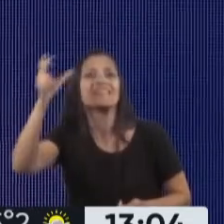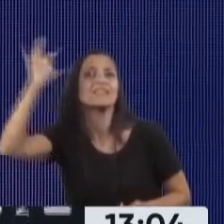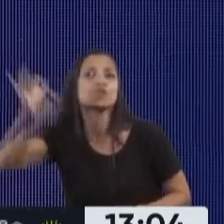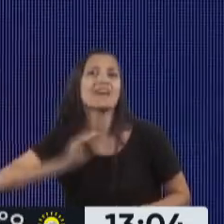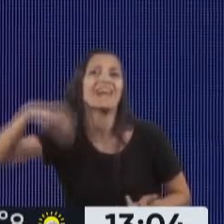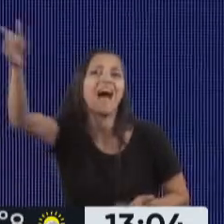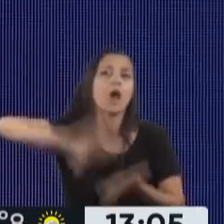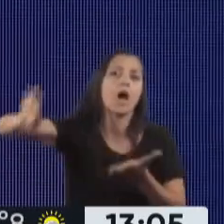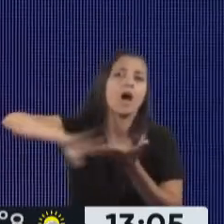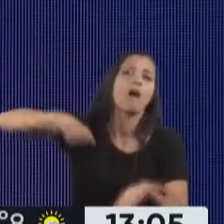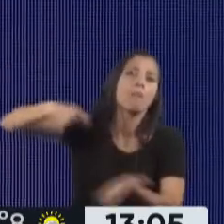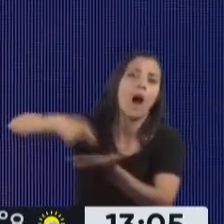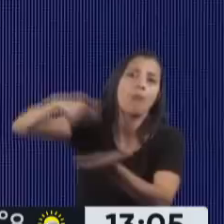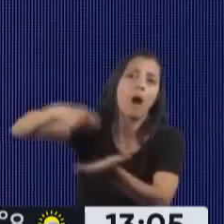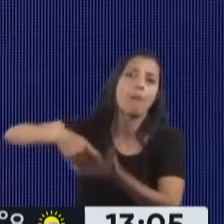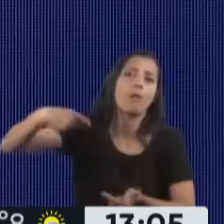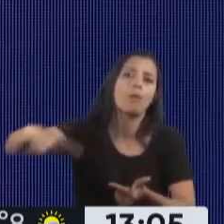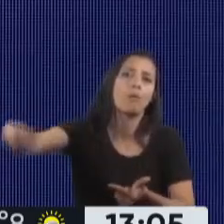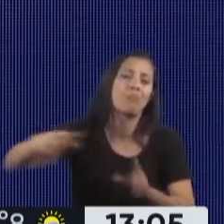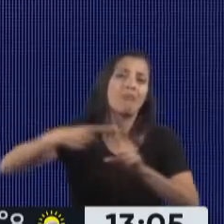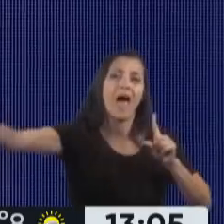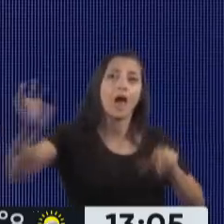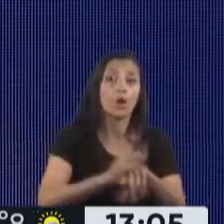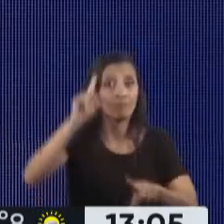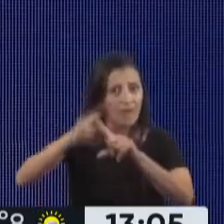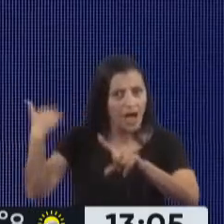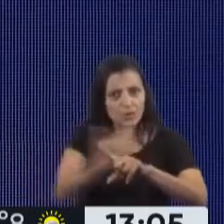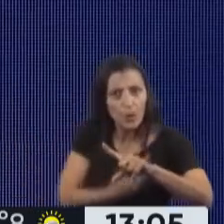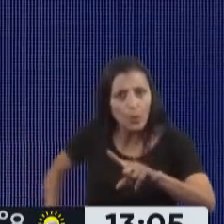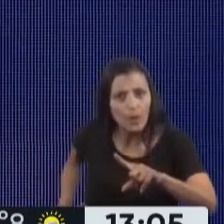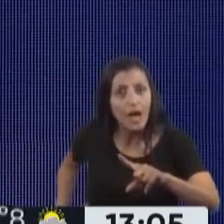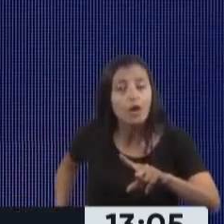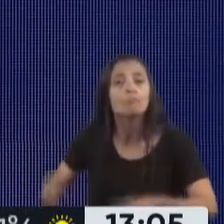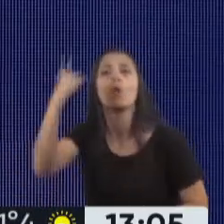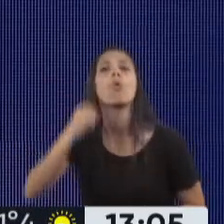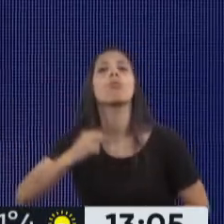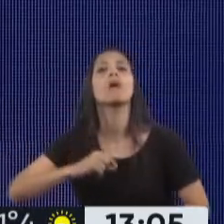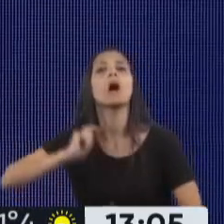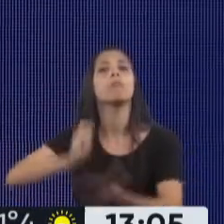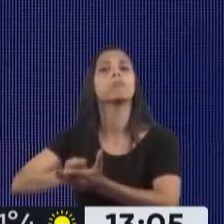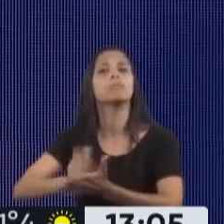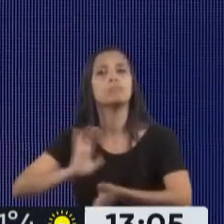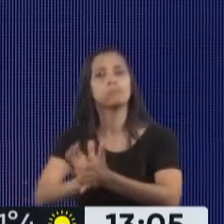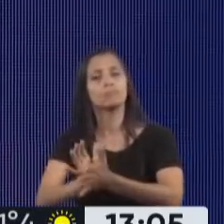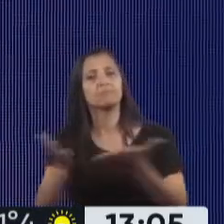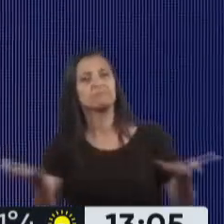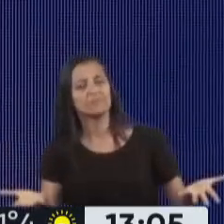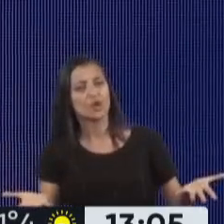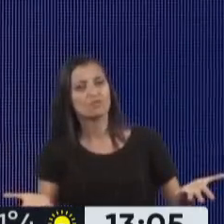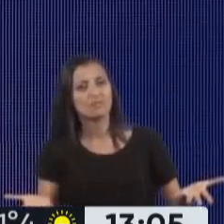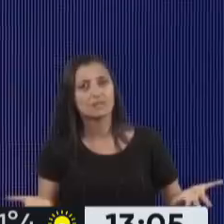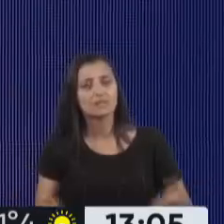180, 270 días, el gobierno anterior lo había pasado todo a un día, de modo